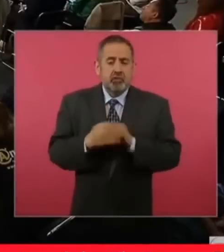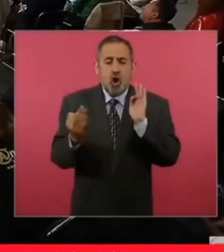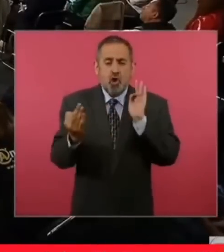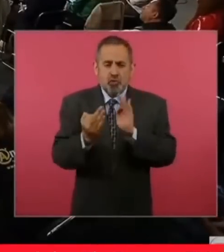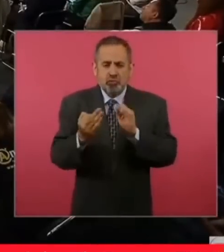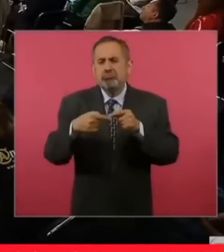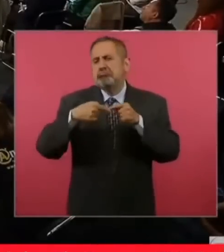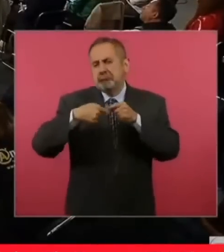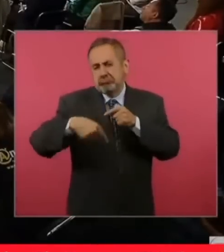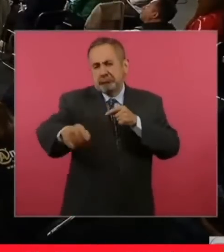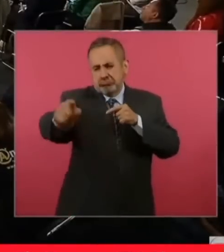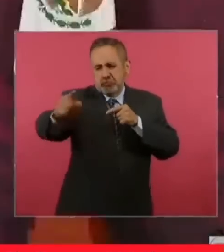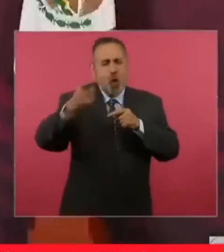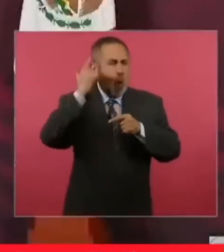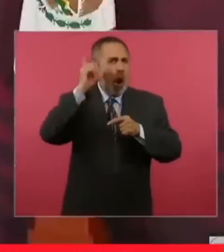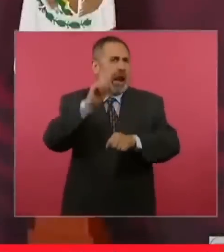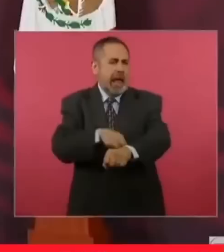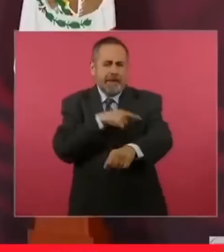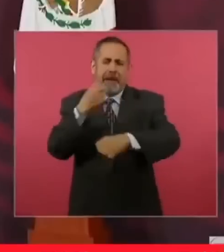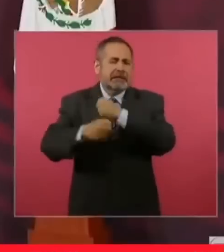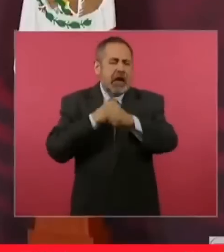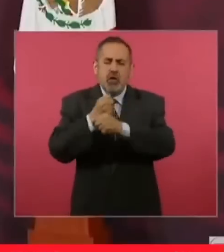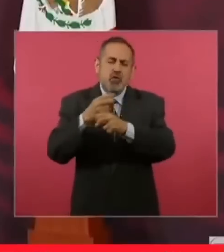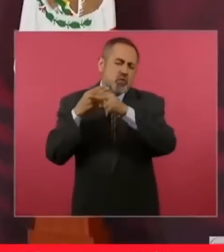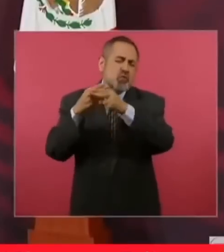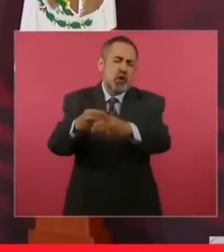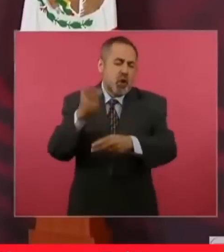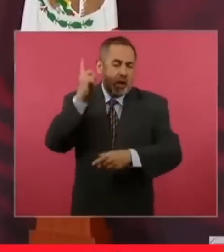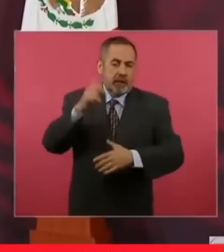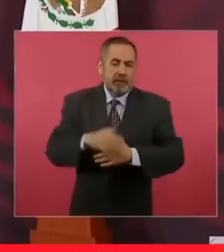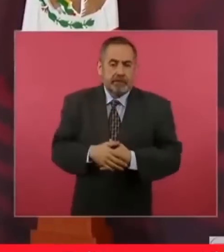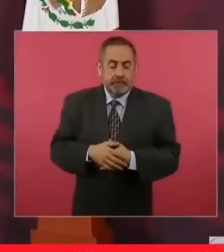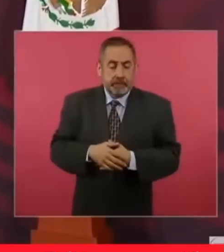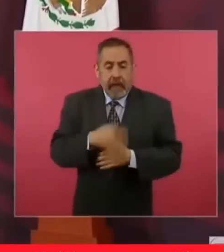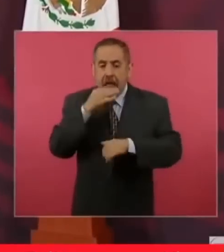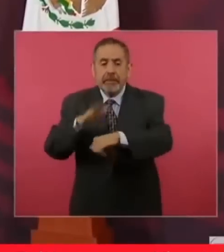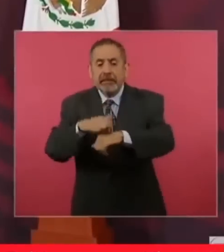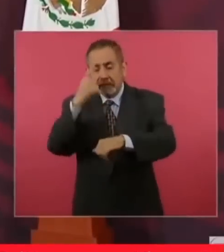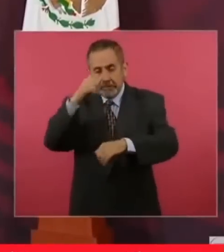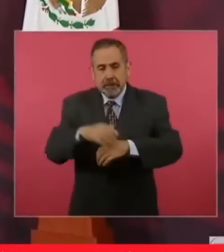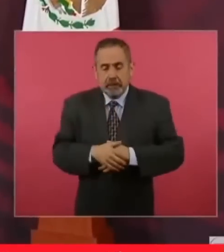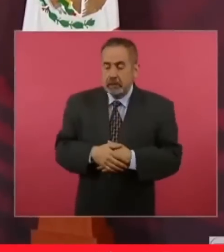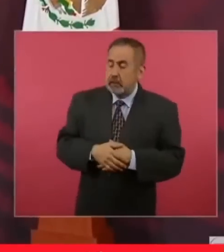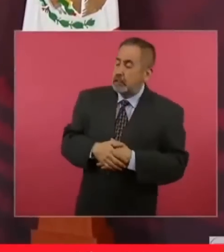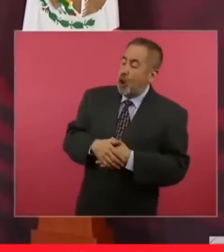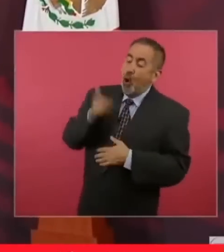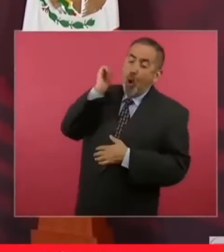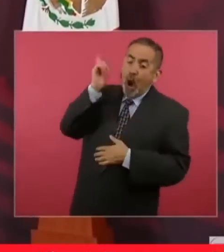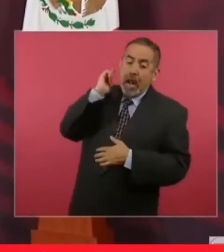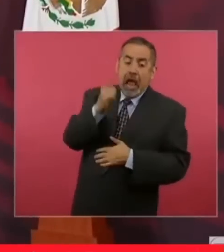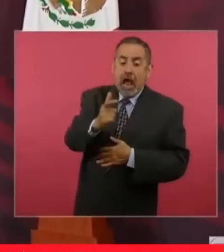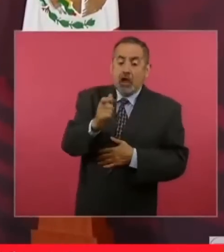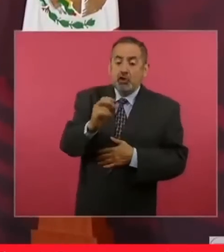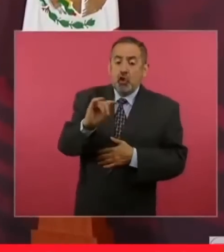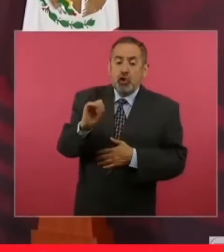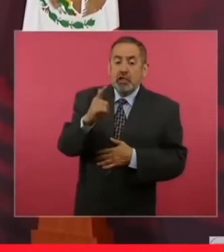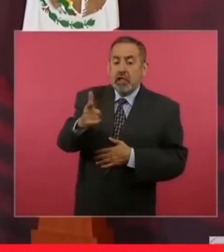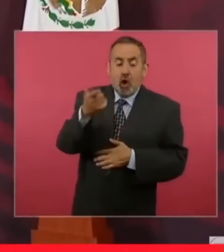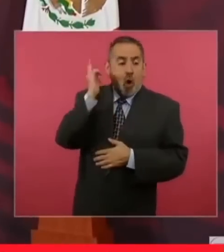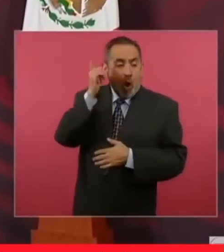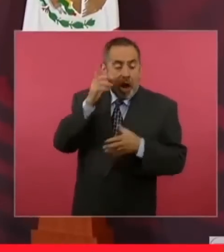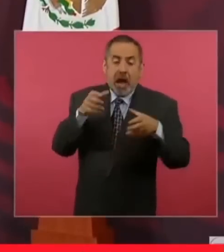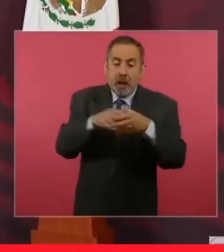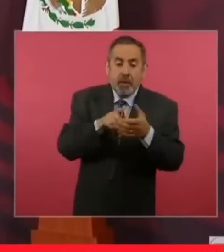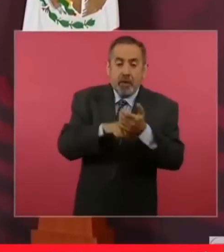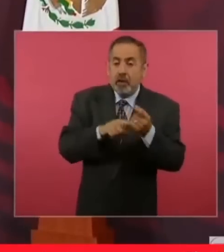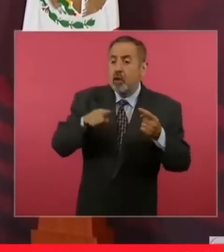que recorrer. Claro. Espero largo. ¿La advertencia para el país? Ojalá y Xóchitl nos cubra eso, de que los